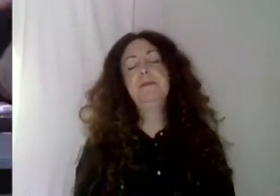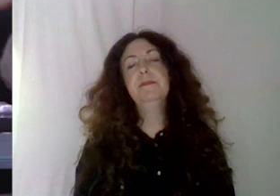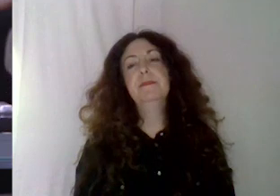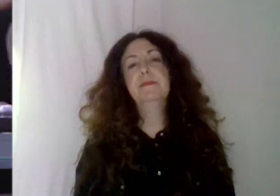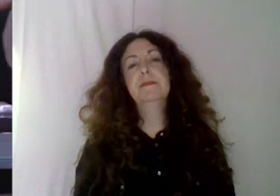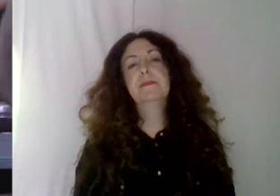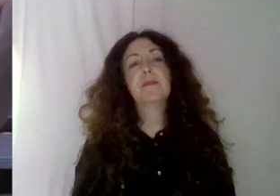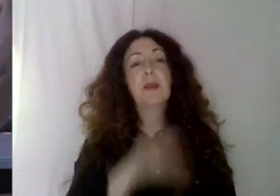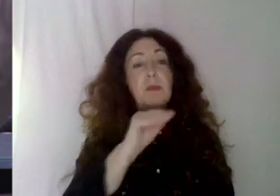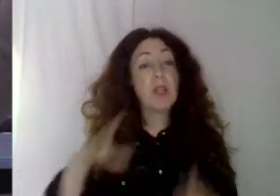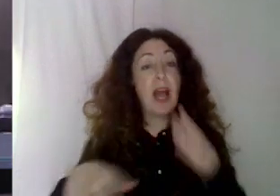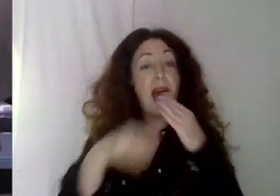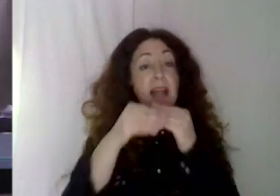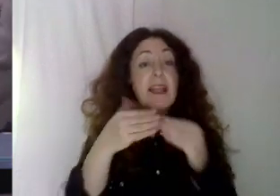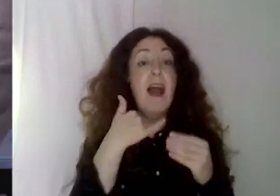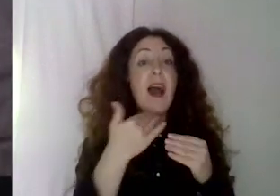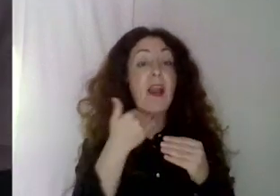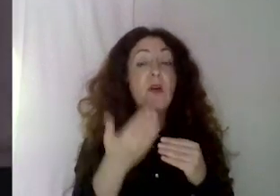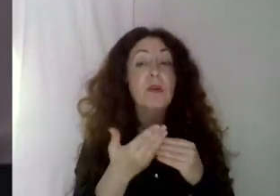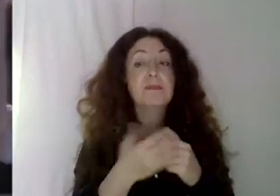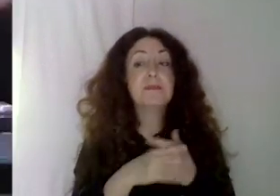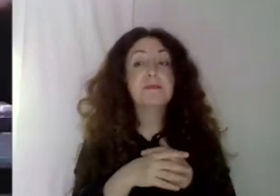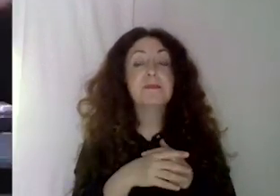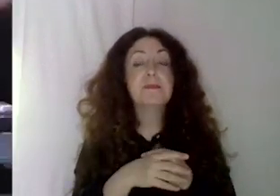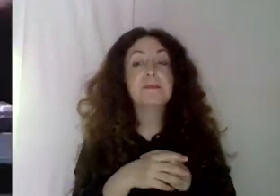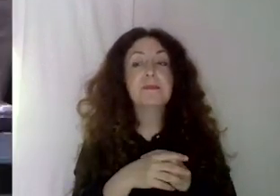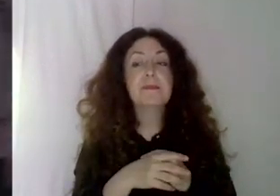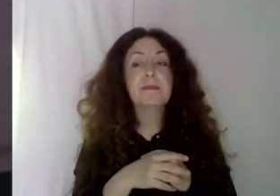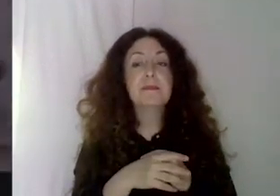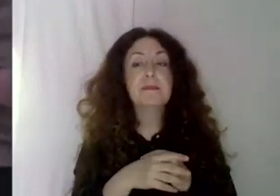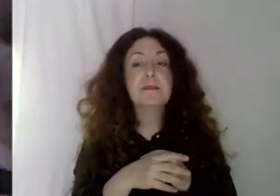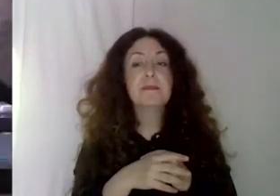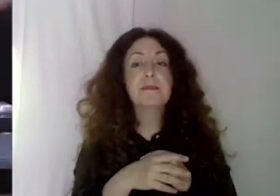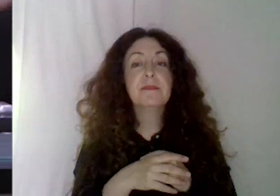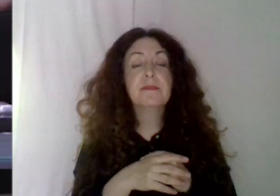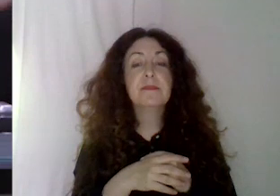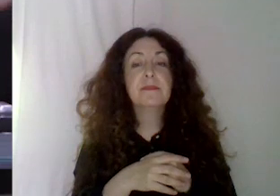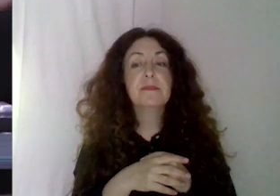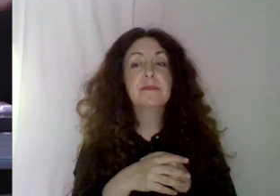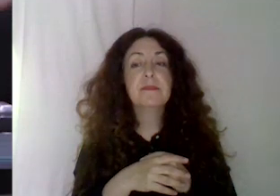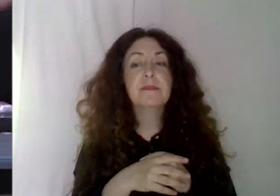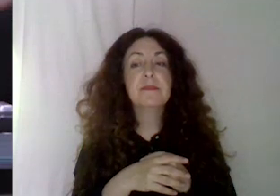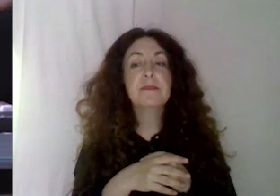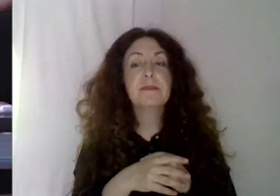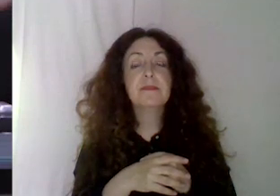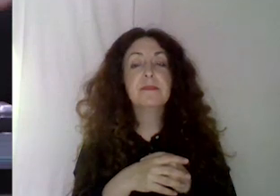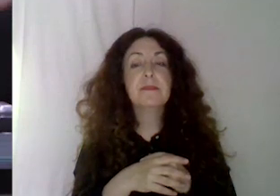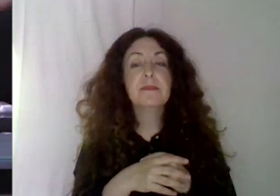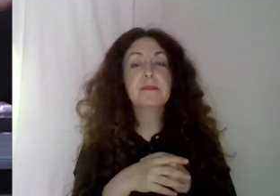posteriores. ¿Queréis añadir algo? Yo te digo una cosa. ¿Se oye esto? Sí, se oye.